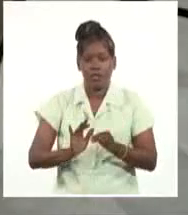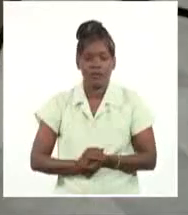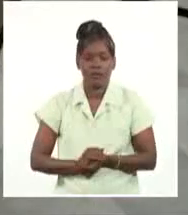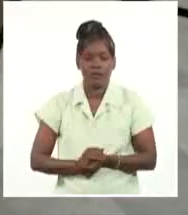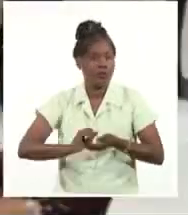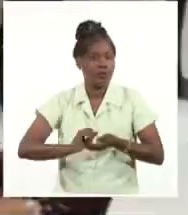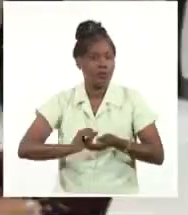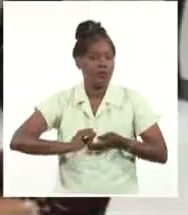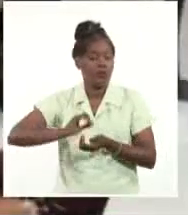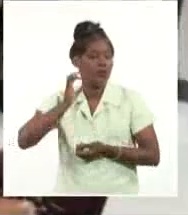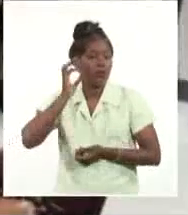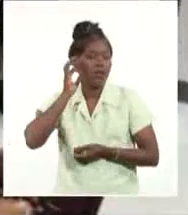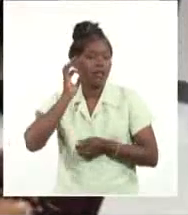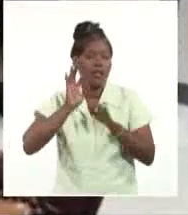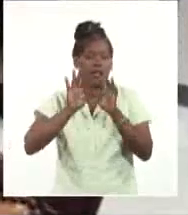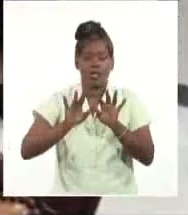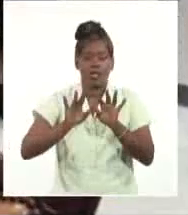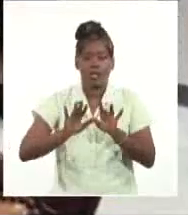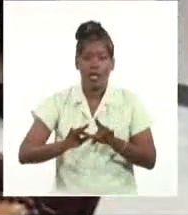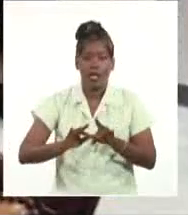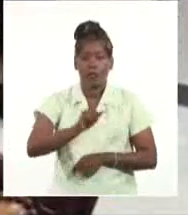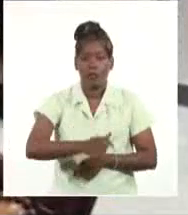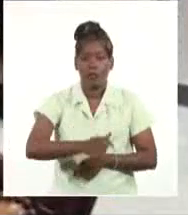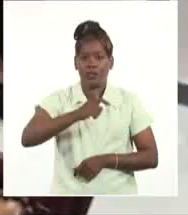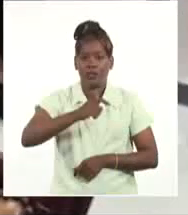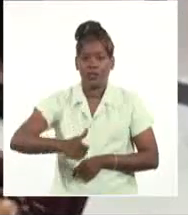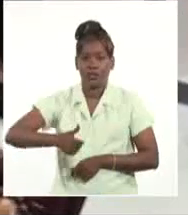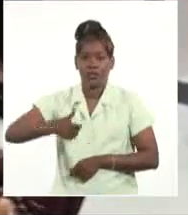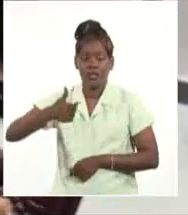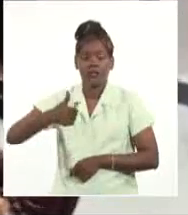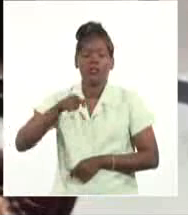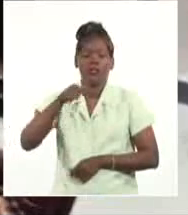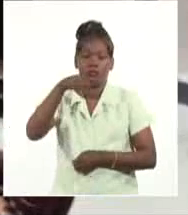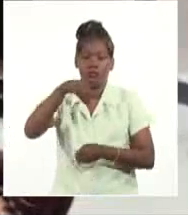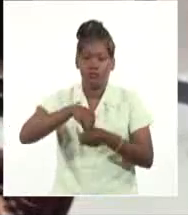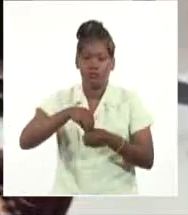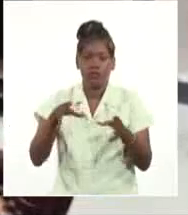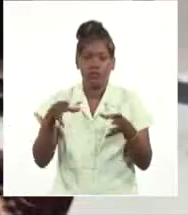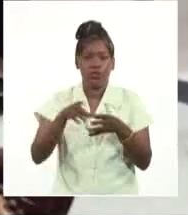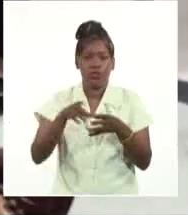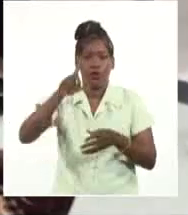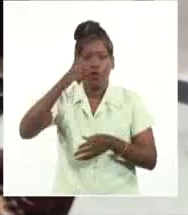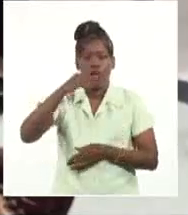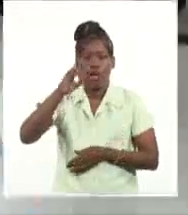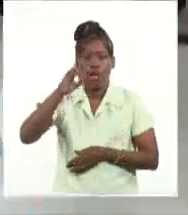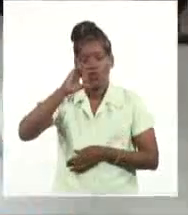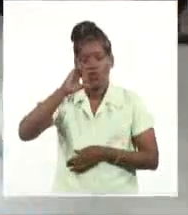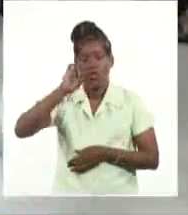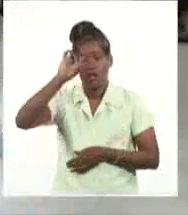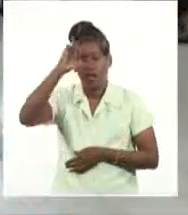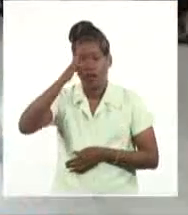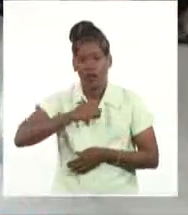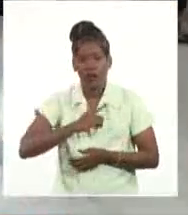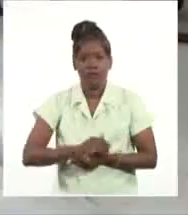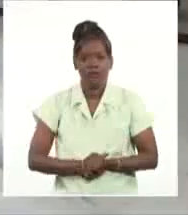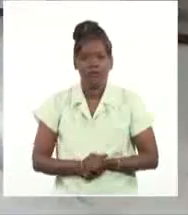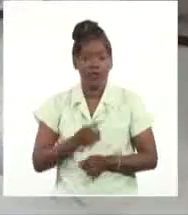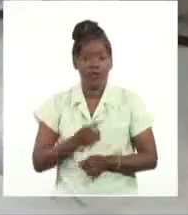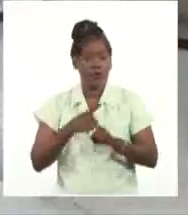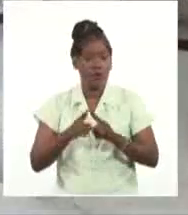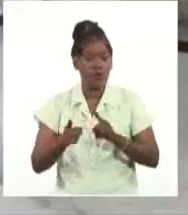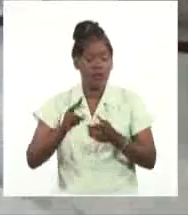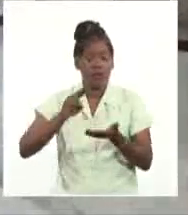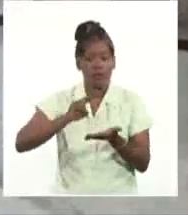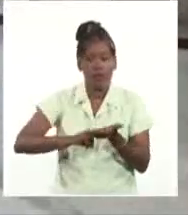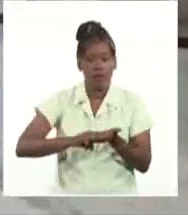secretaria permanente de la presidencia de la Unión de Mujeres Laosianas, Osmaida Hernández Beleño, miembro del Secretariado Nacional de la Federación de